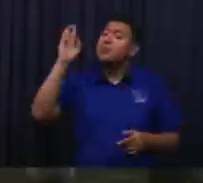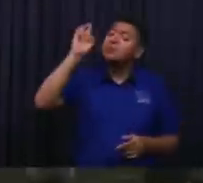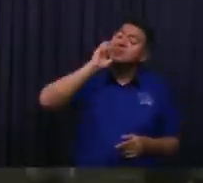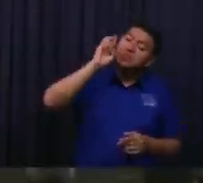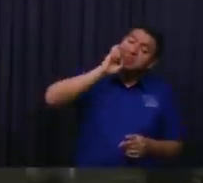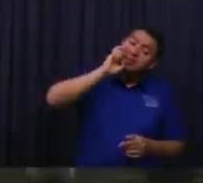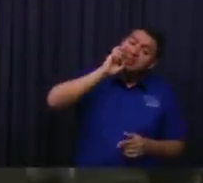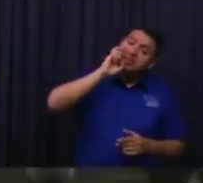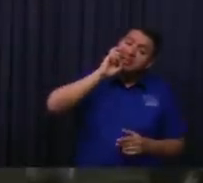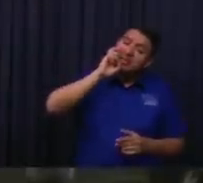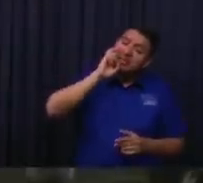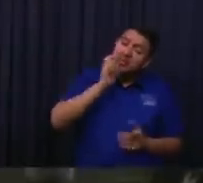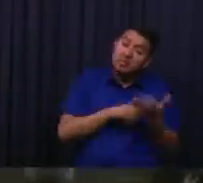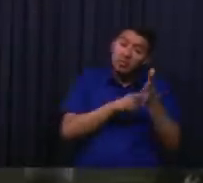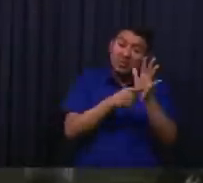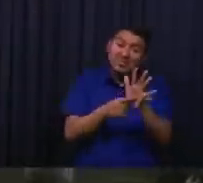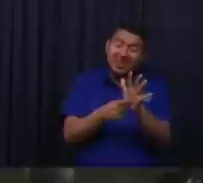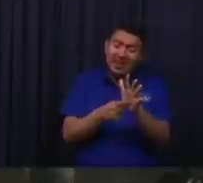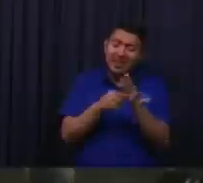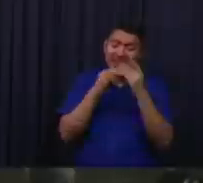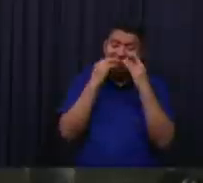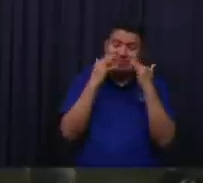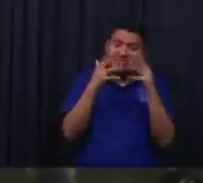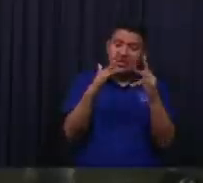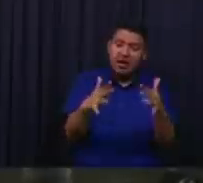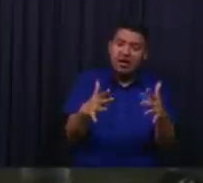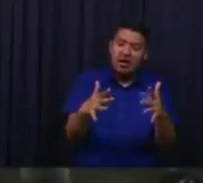en la sangre. Pero esa sangre, para que